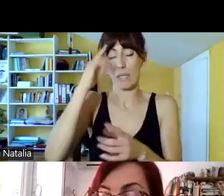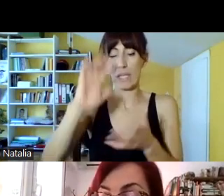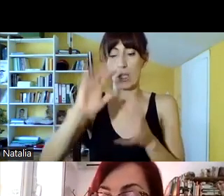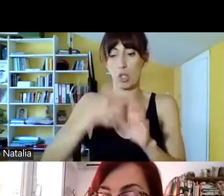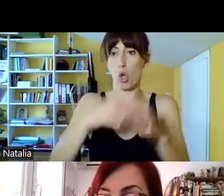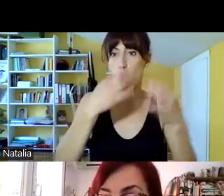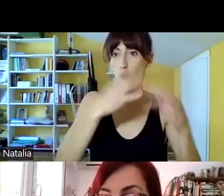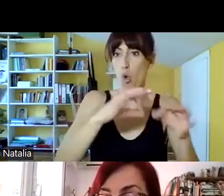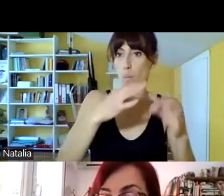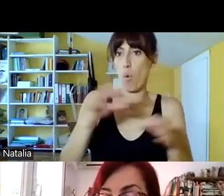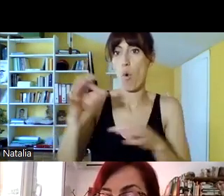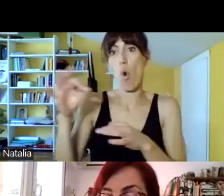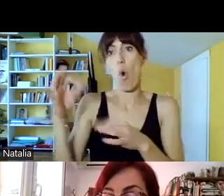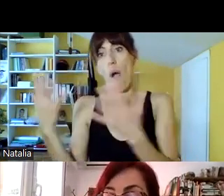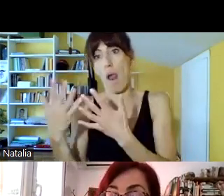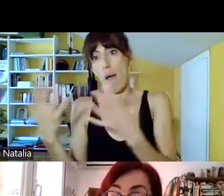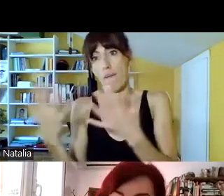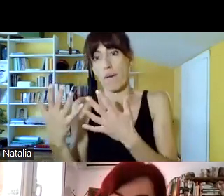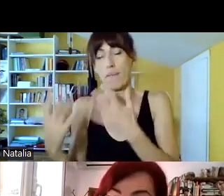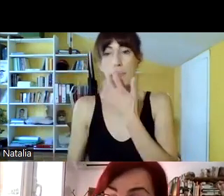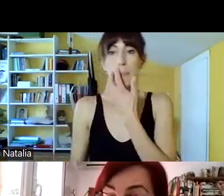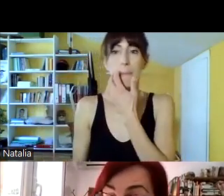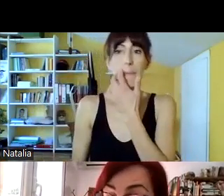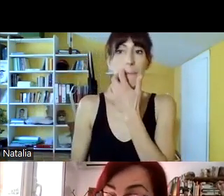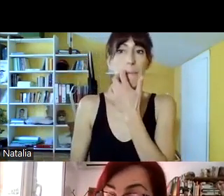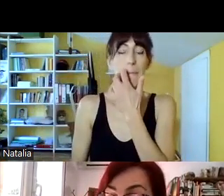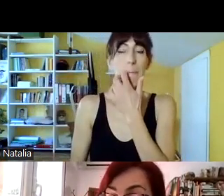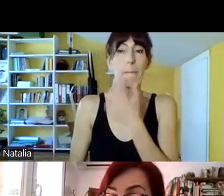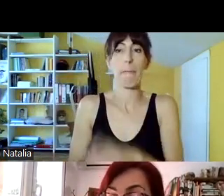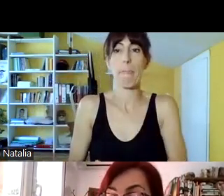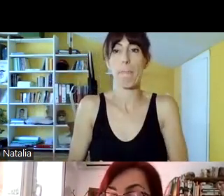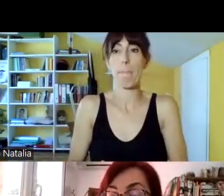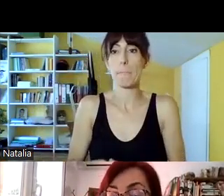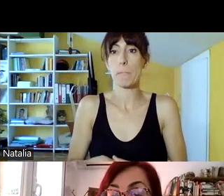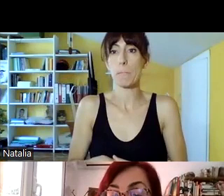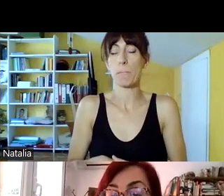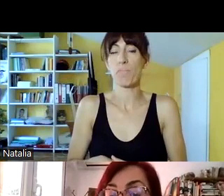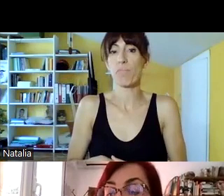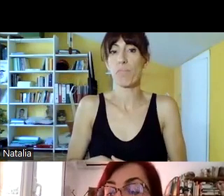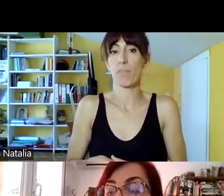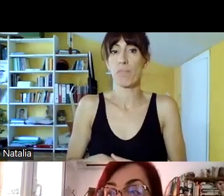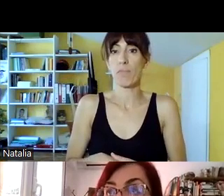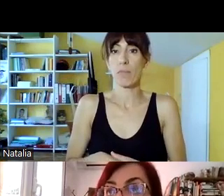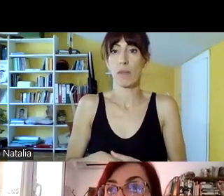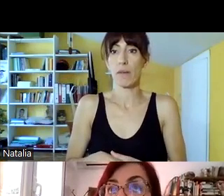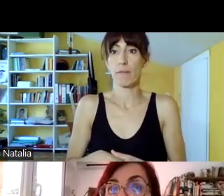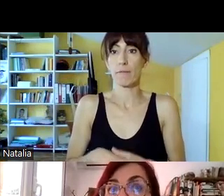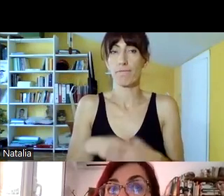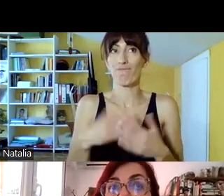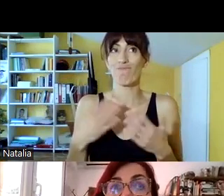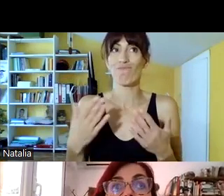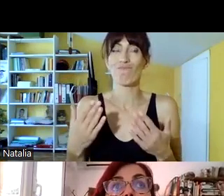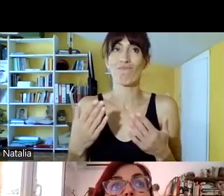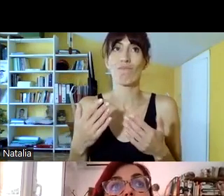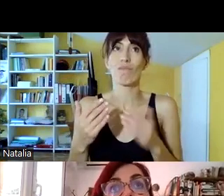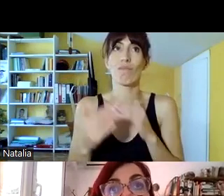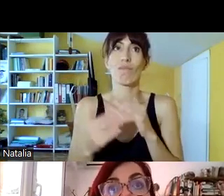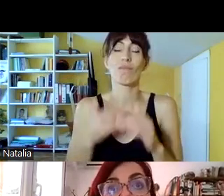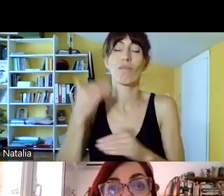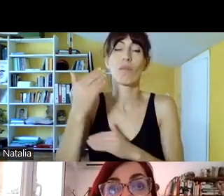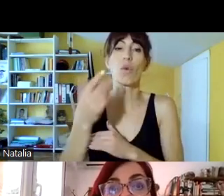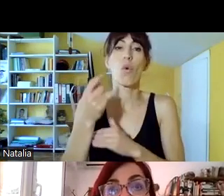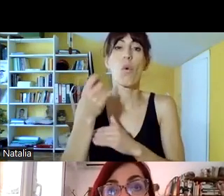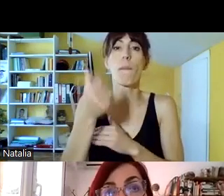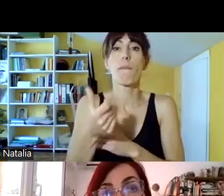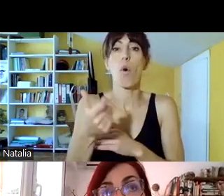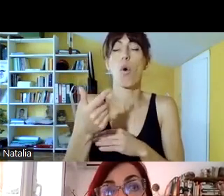trastorno mental grave, que tiene por un lado de bueno que trasciende un poco las etiquetas